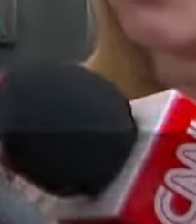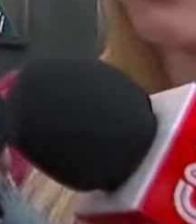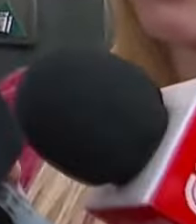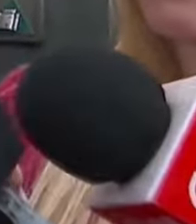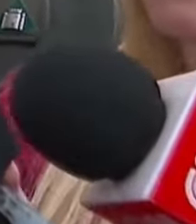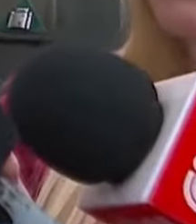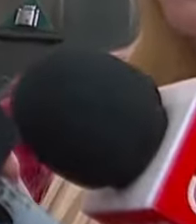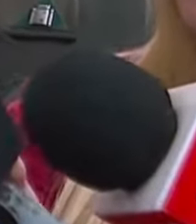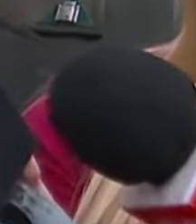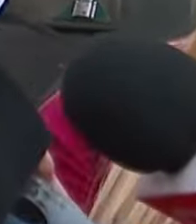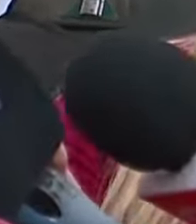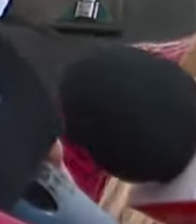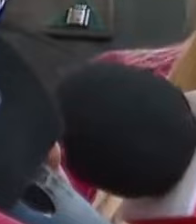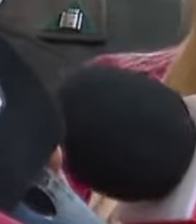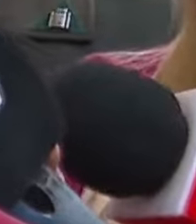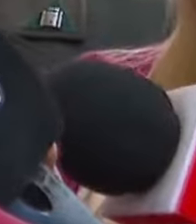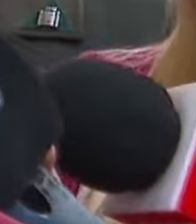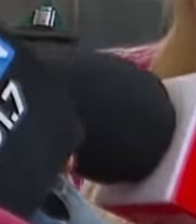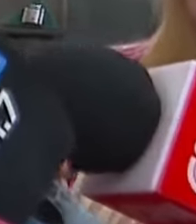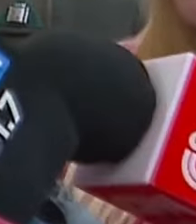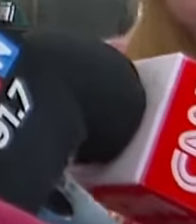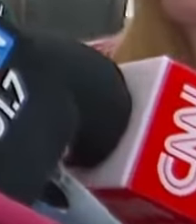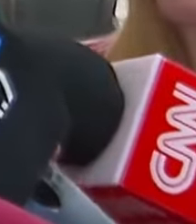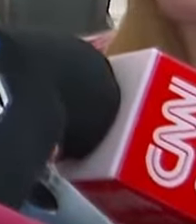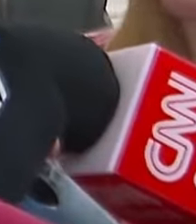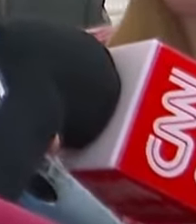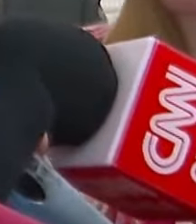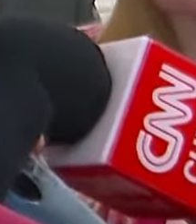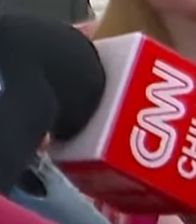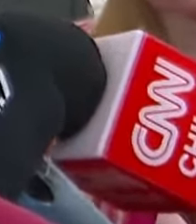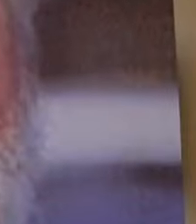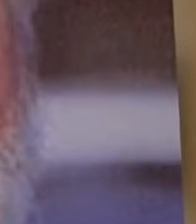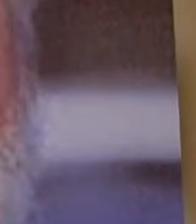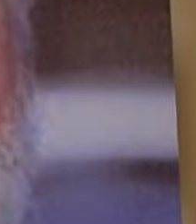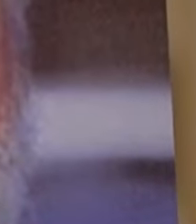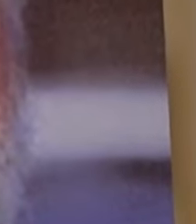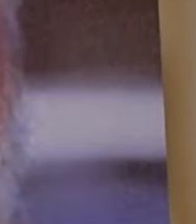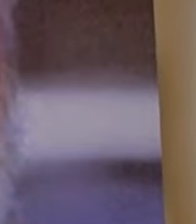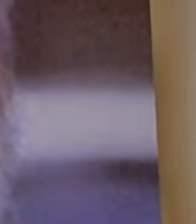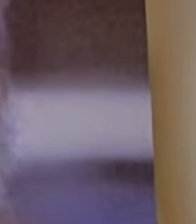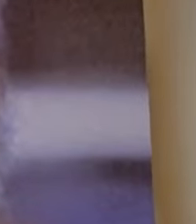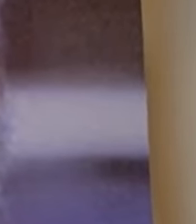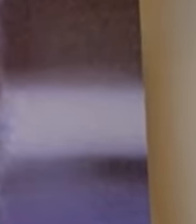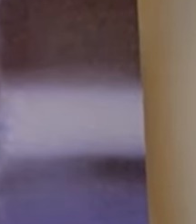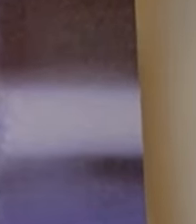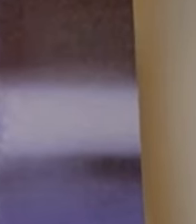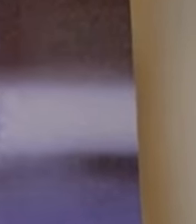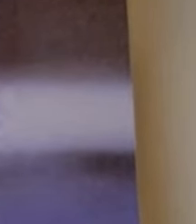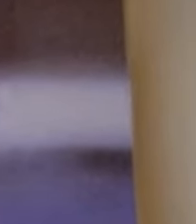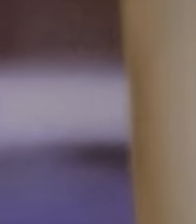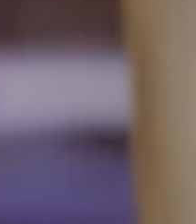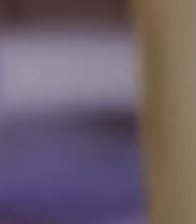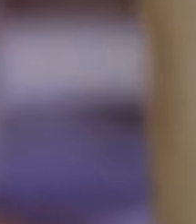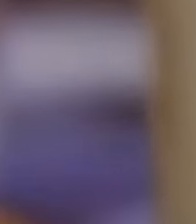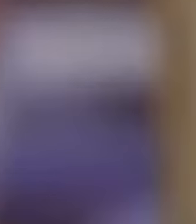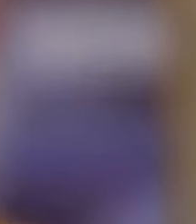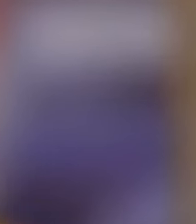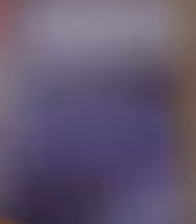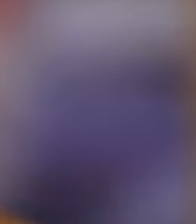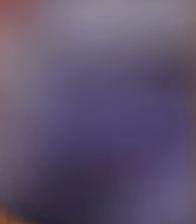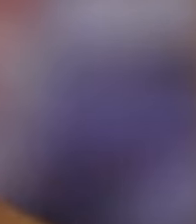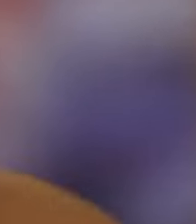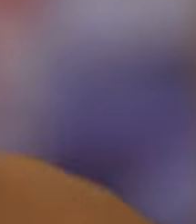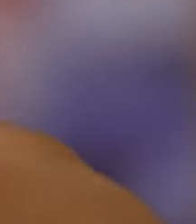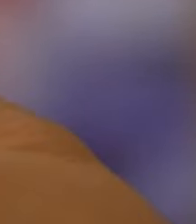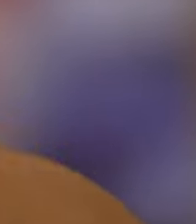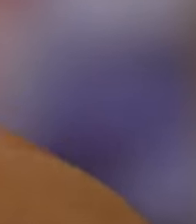¿Mío? Jamás me he chateado con él, jamás he chateado con el señor Hermosilla. Los chats de Luis Hermosilla con ministros de la Corte Suprema están lejos de agotar